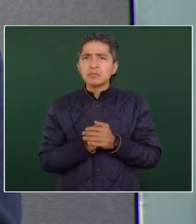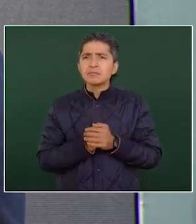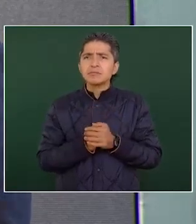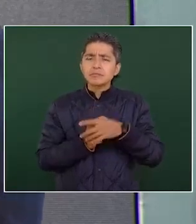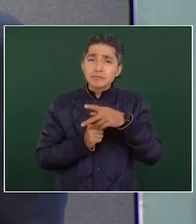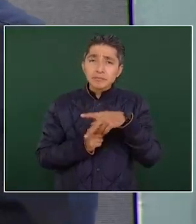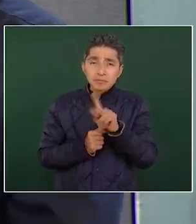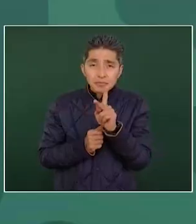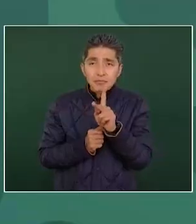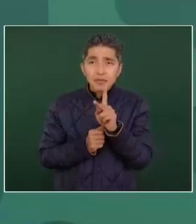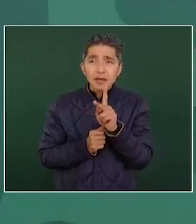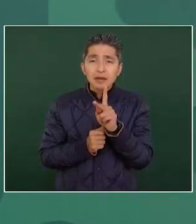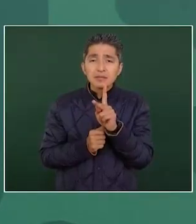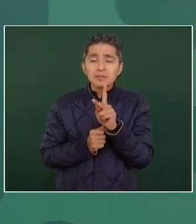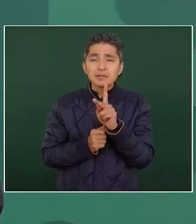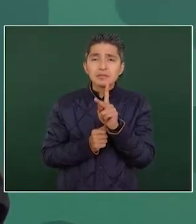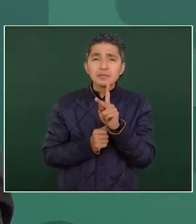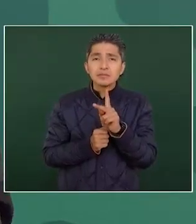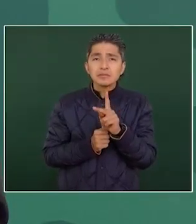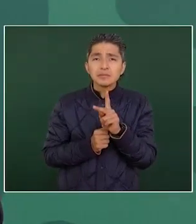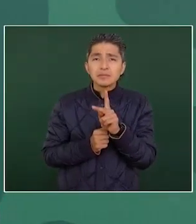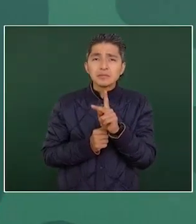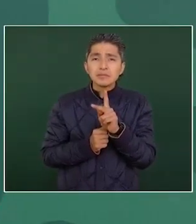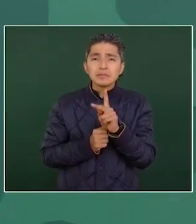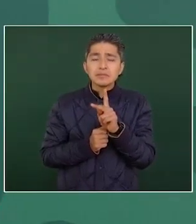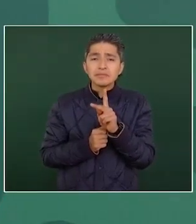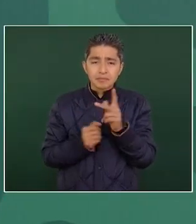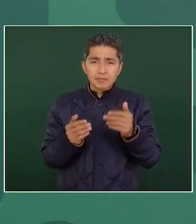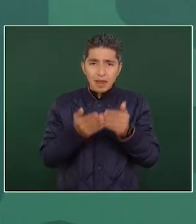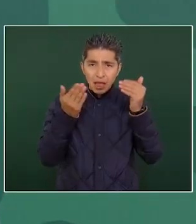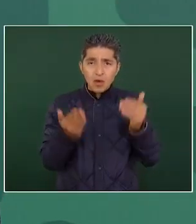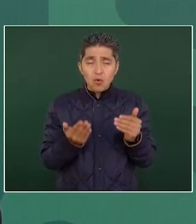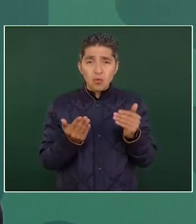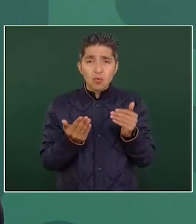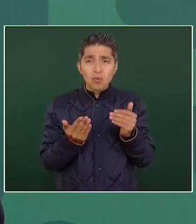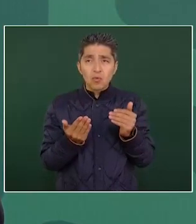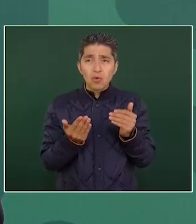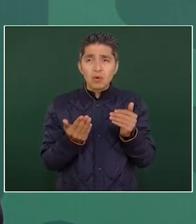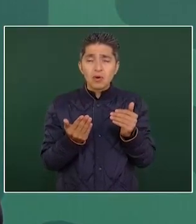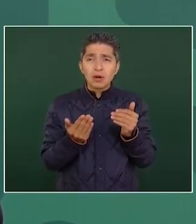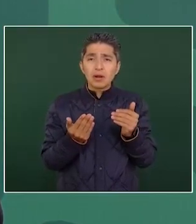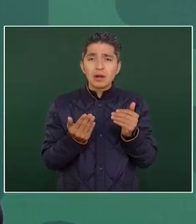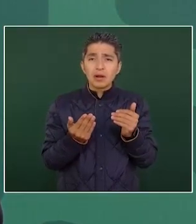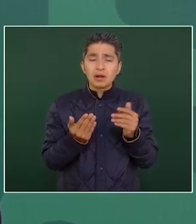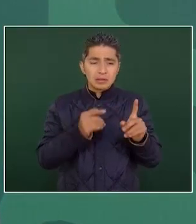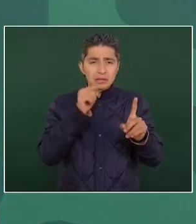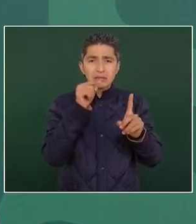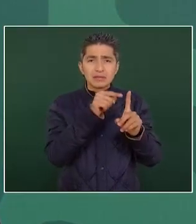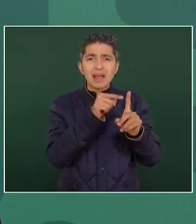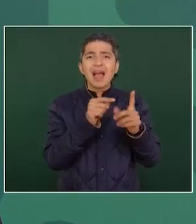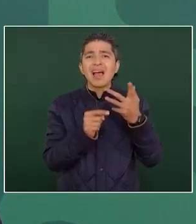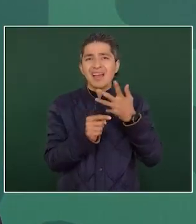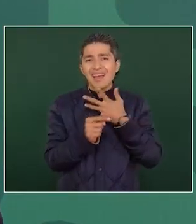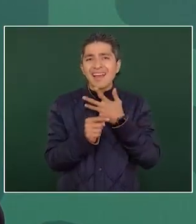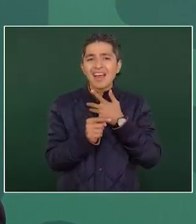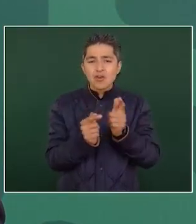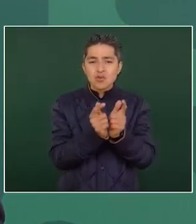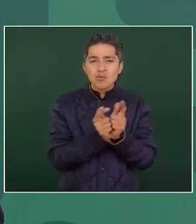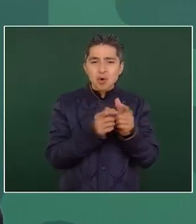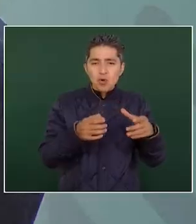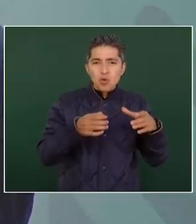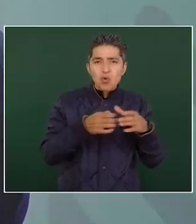pero ahora, como él forma